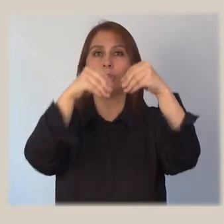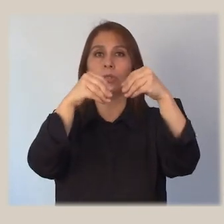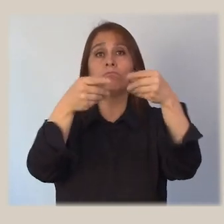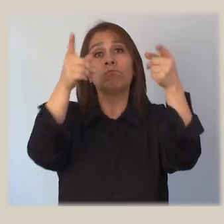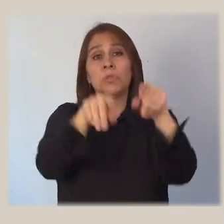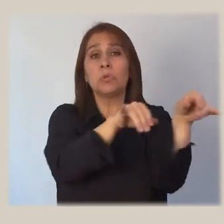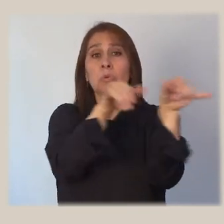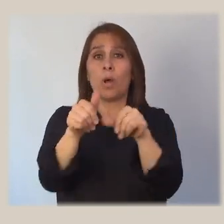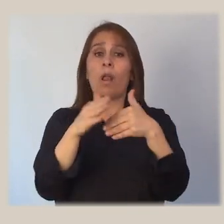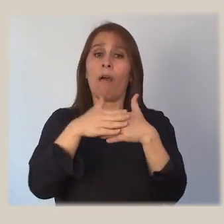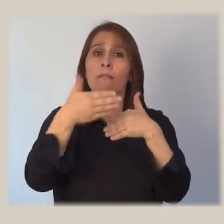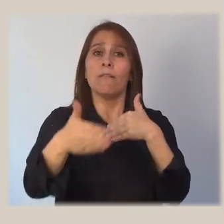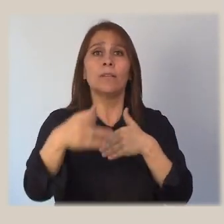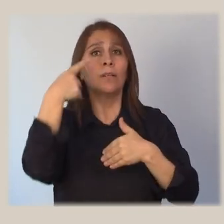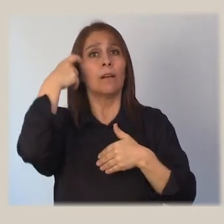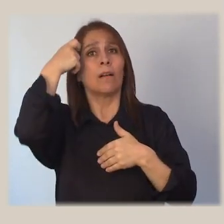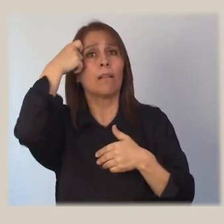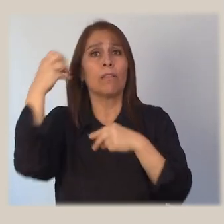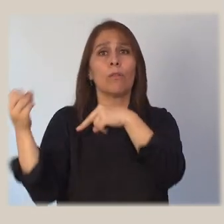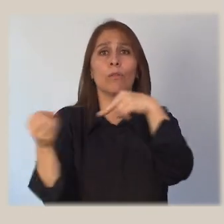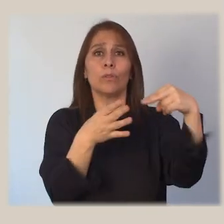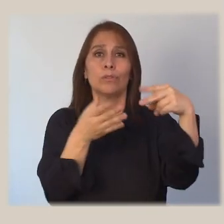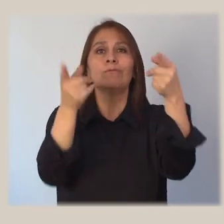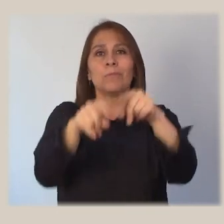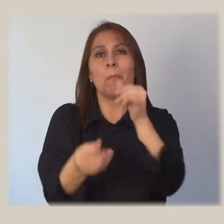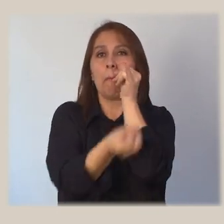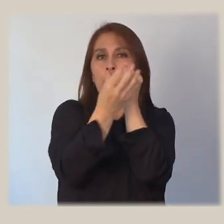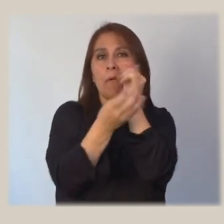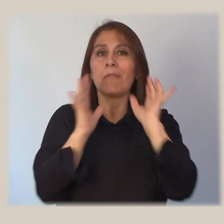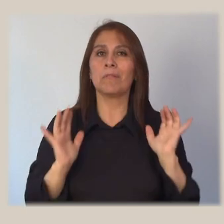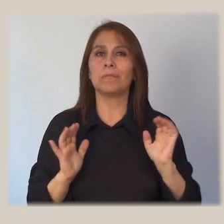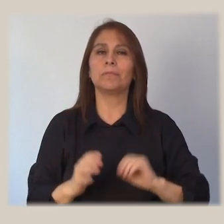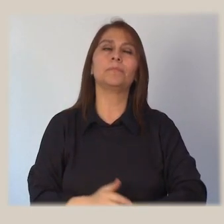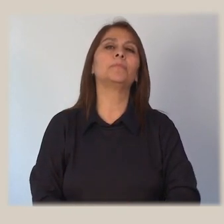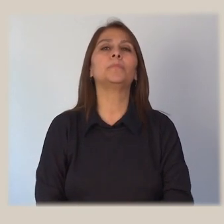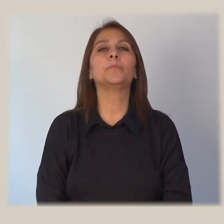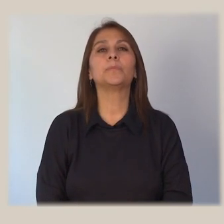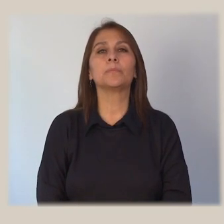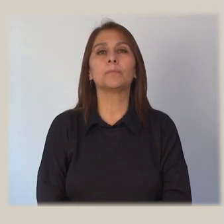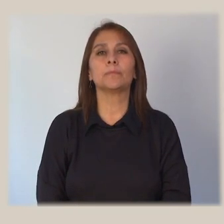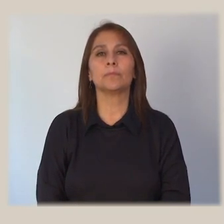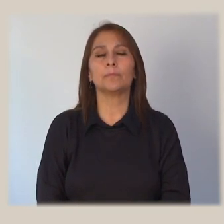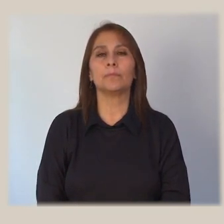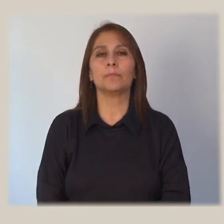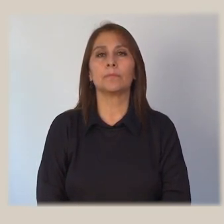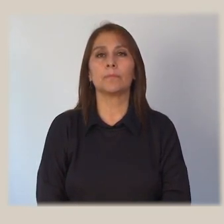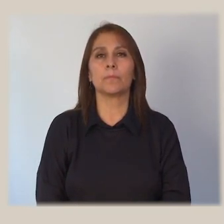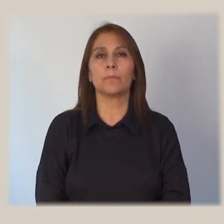exigencias de la sociedad y a los avances y retos en el campo de la educación y la pedagogía.